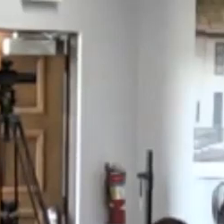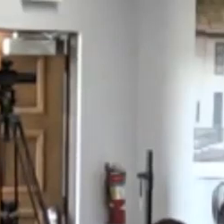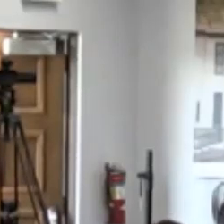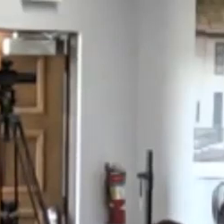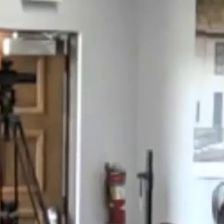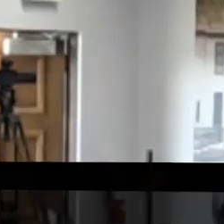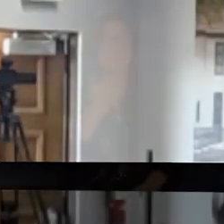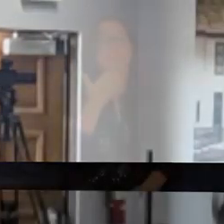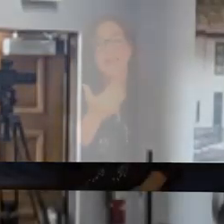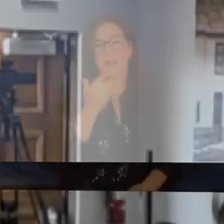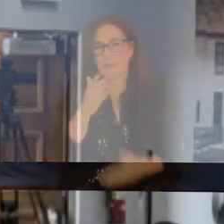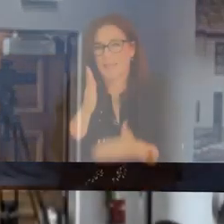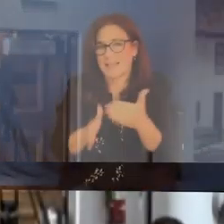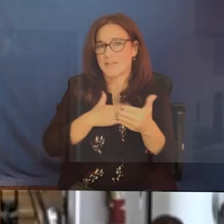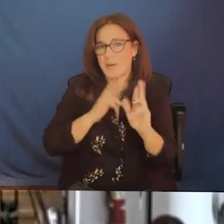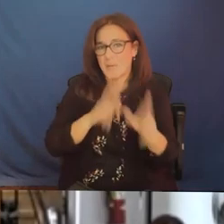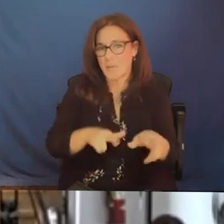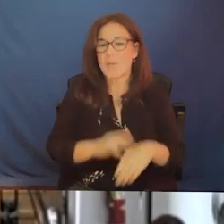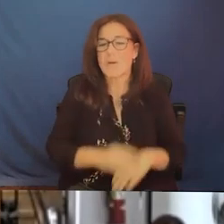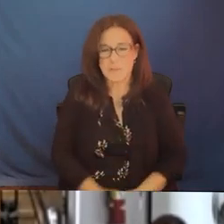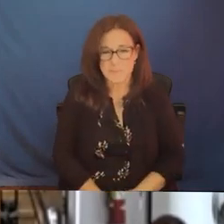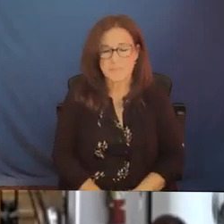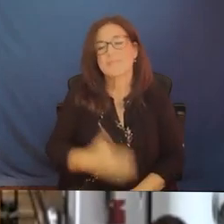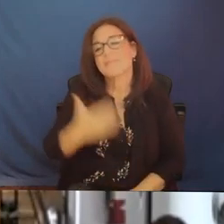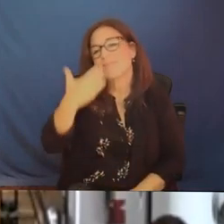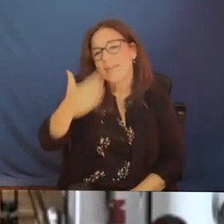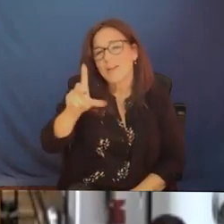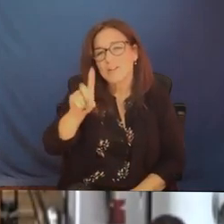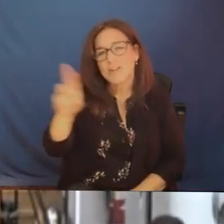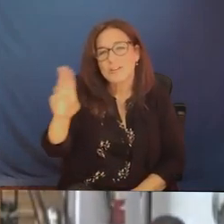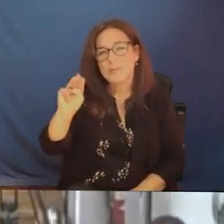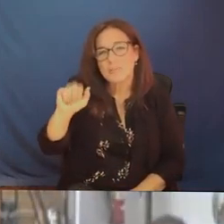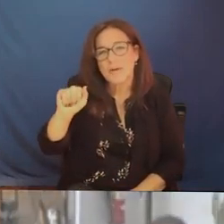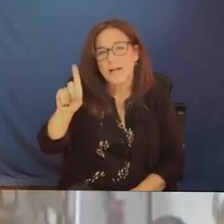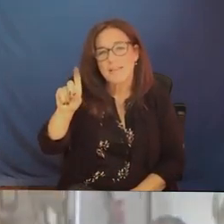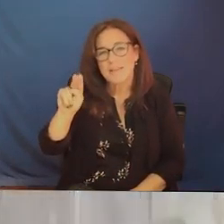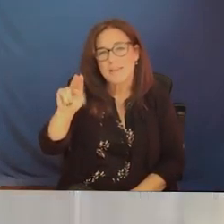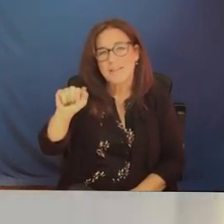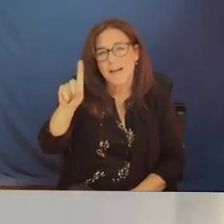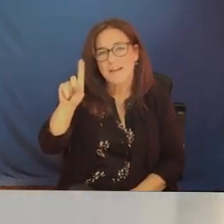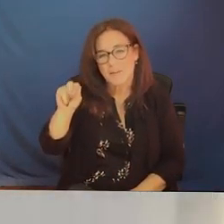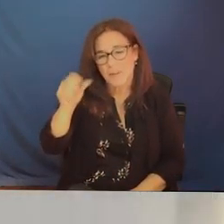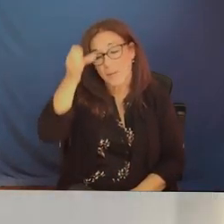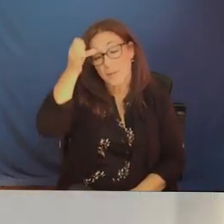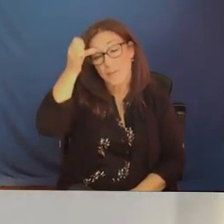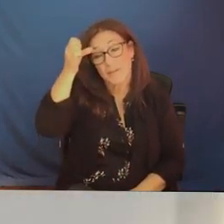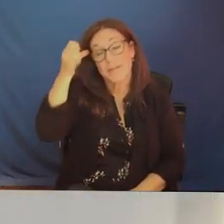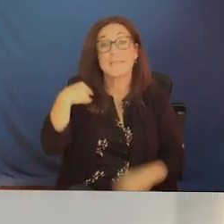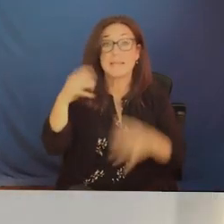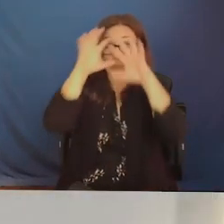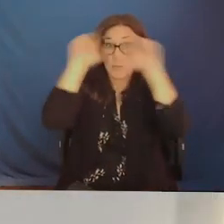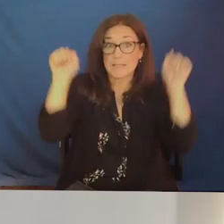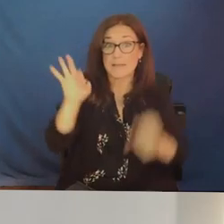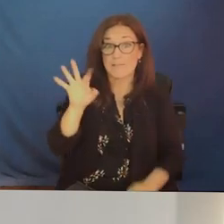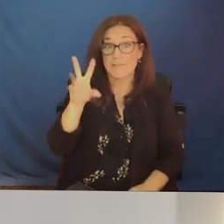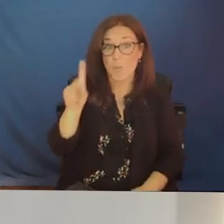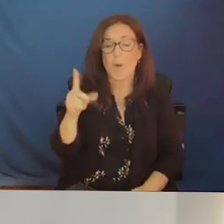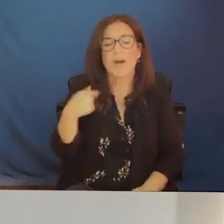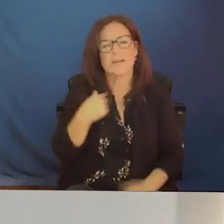este es el final de mis reformas gracias doctora maldonado sé que hablo nombre el consejo audio calmen te apreciamos los